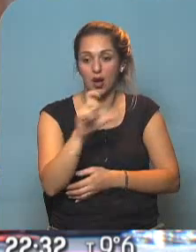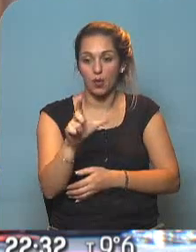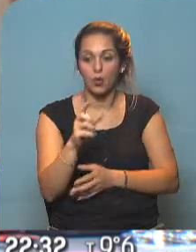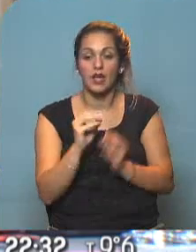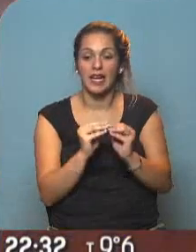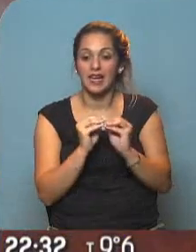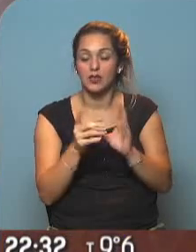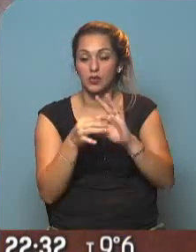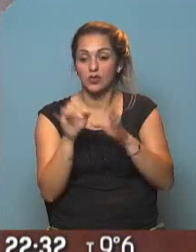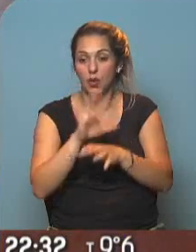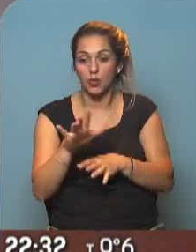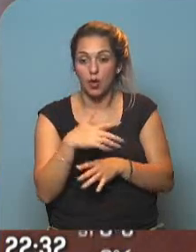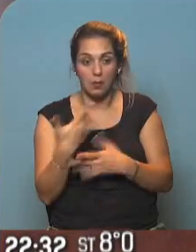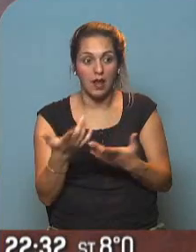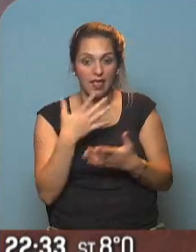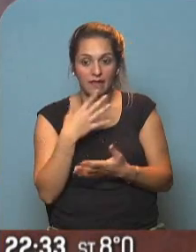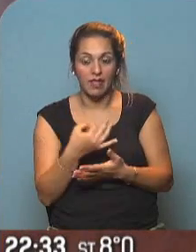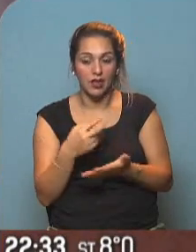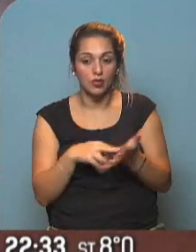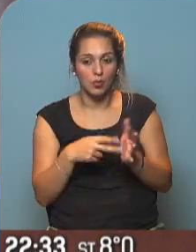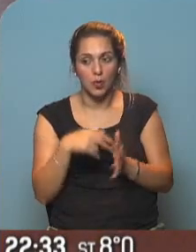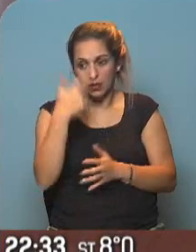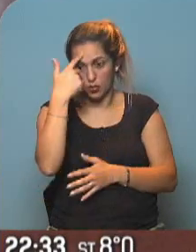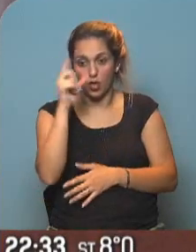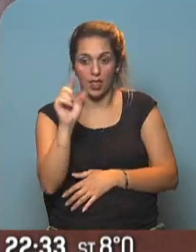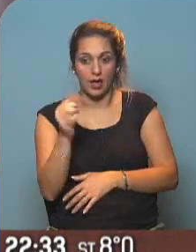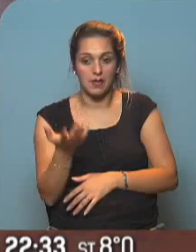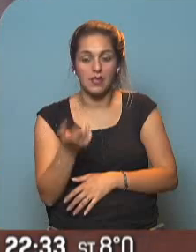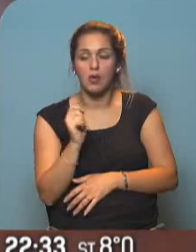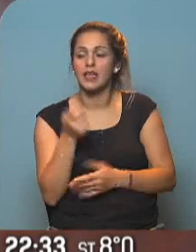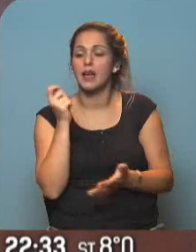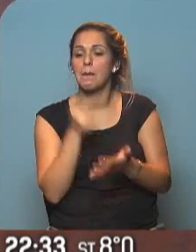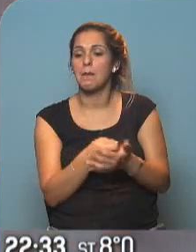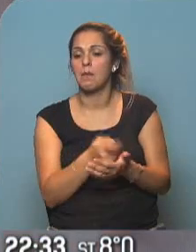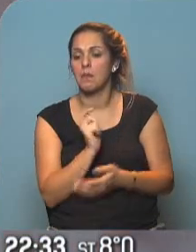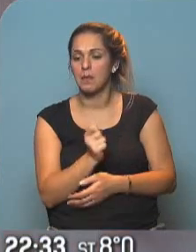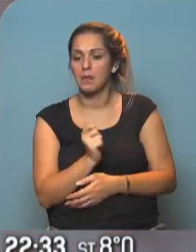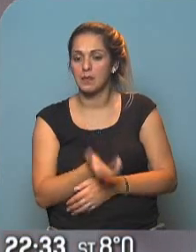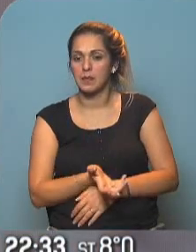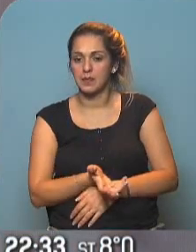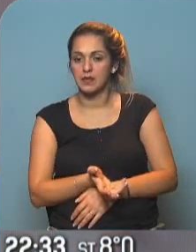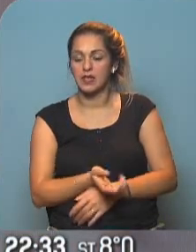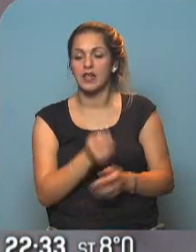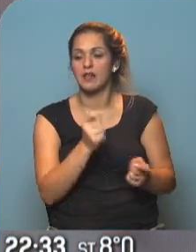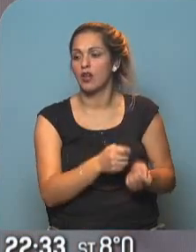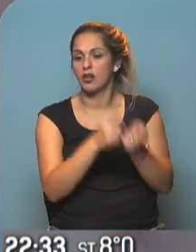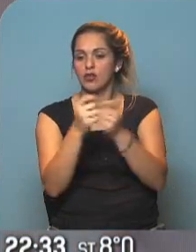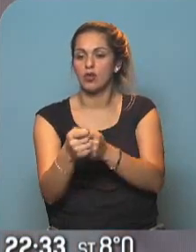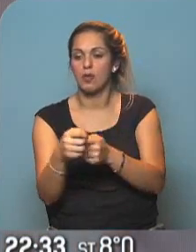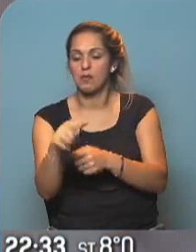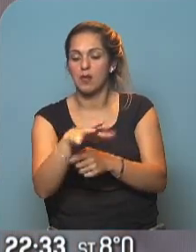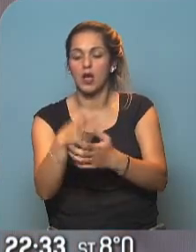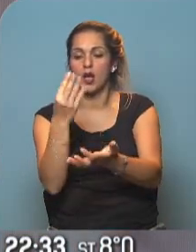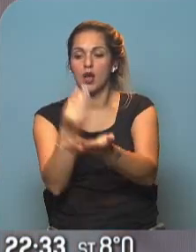un problemita. Un problema, un dolor de cabeza. ¿Quién es Paolo Savona que pasó de repente a este lugar rutilante, por lo menos